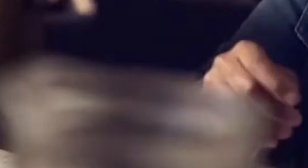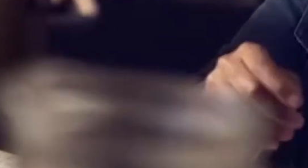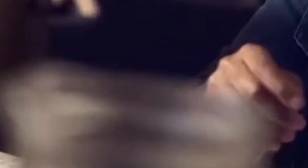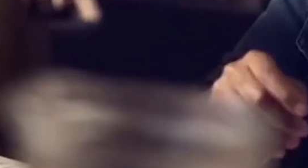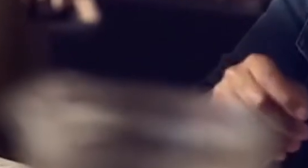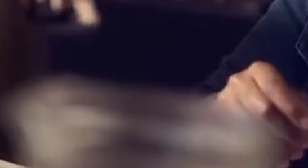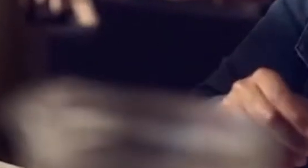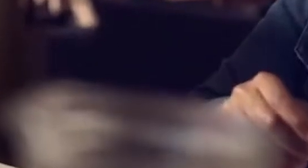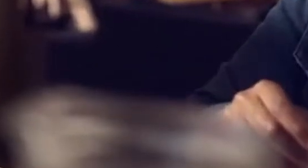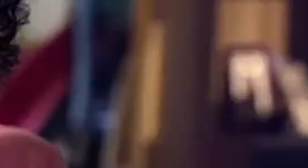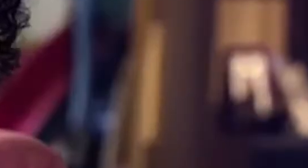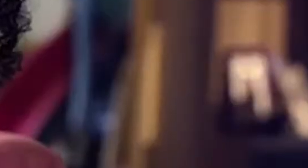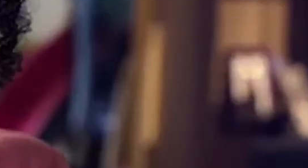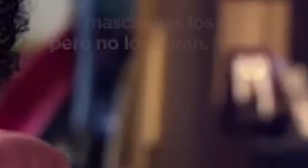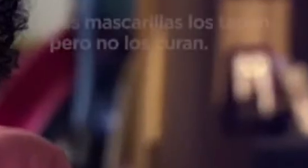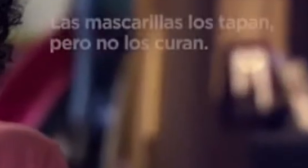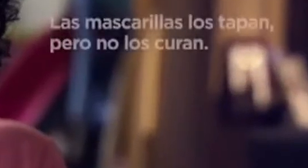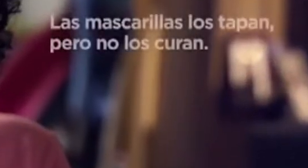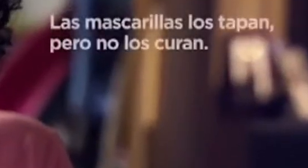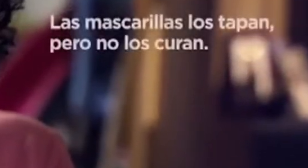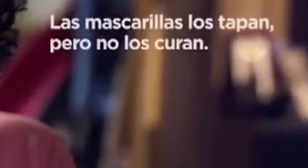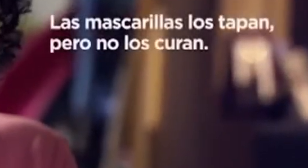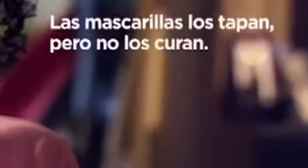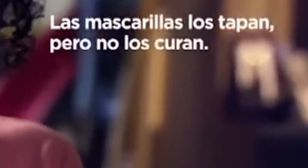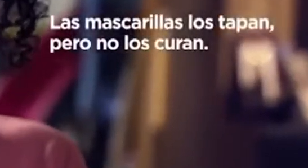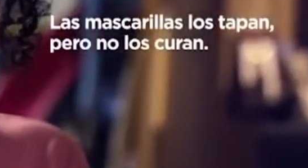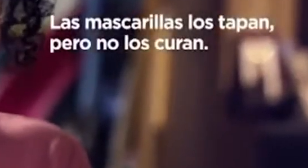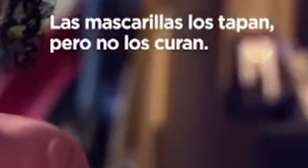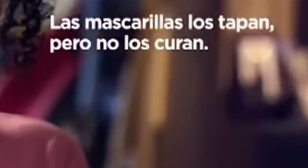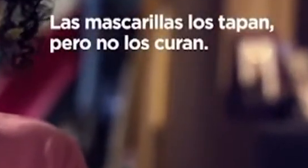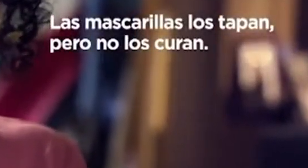star. Ojalá que nunca se acabe, ¿no?